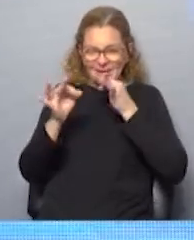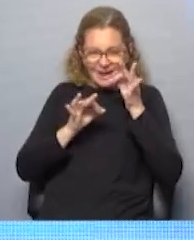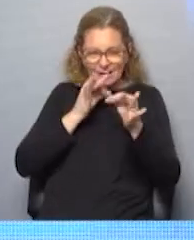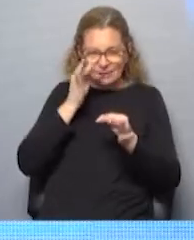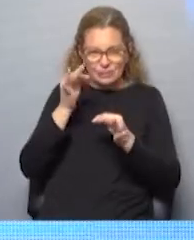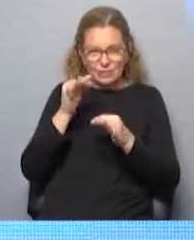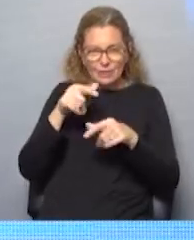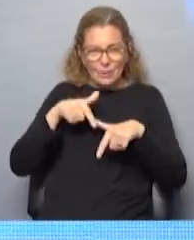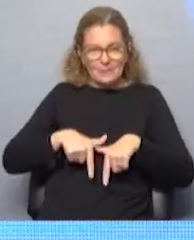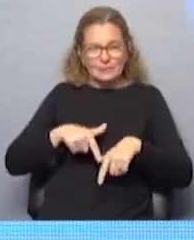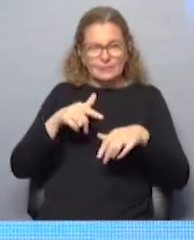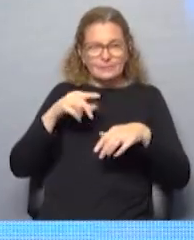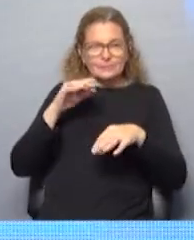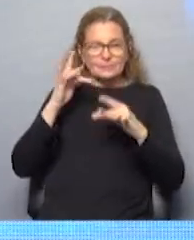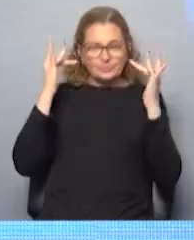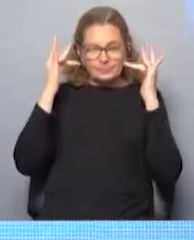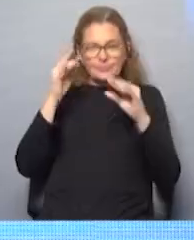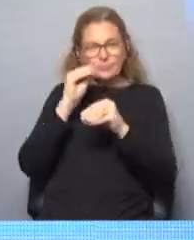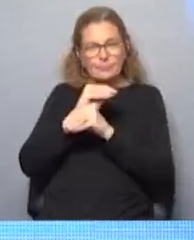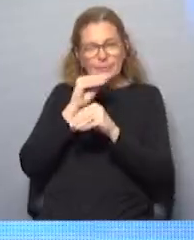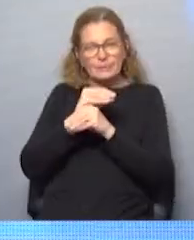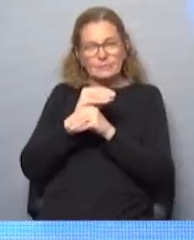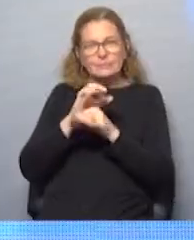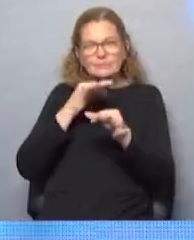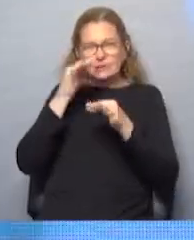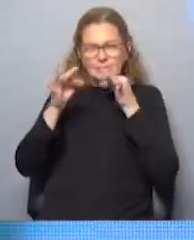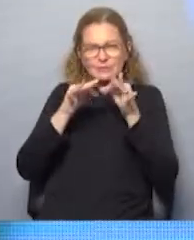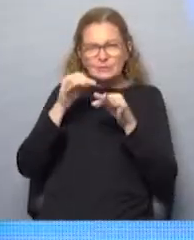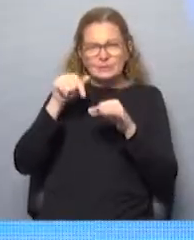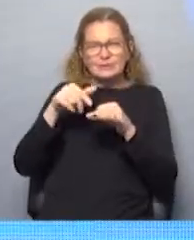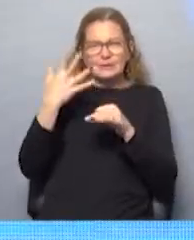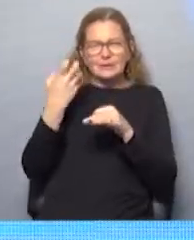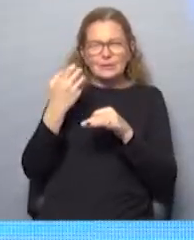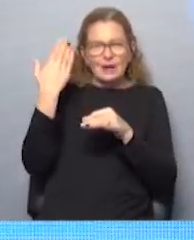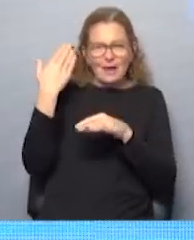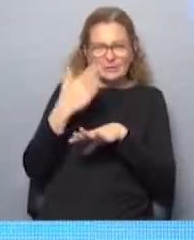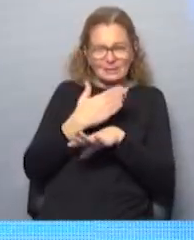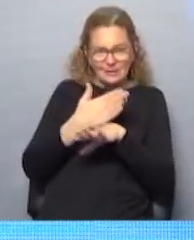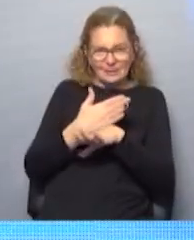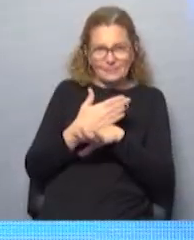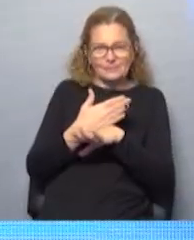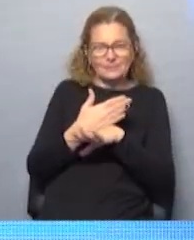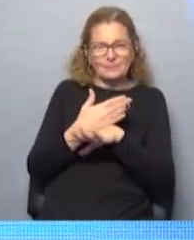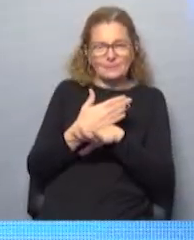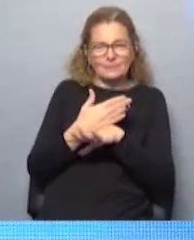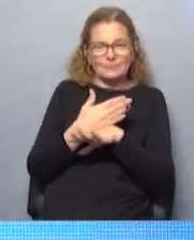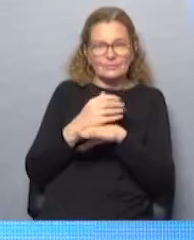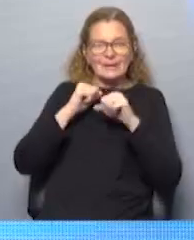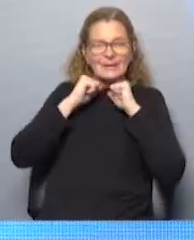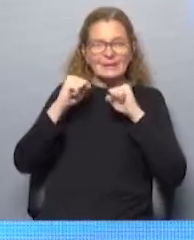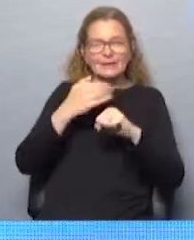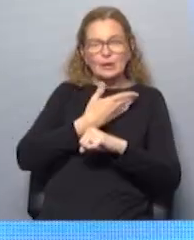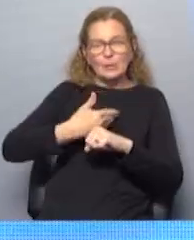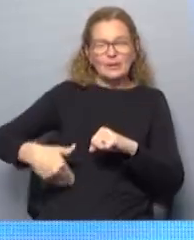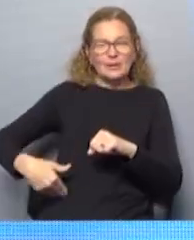del ministro de educación y cultura o también hay unas declaraciones creo que salieron al principio de el secretario de presidencia